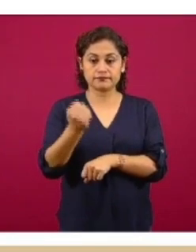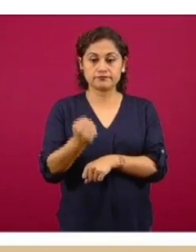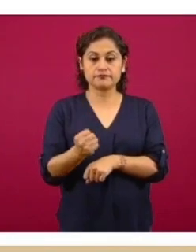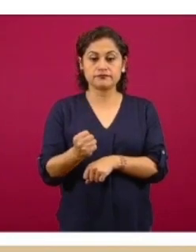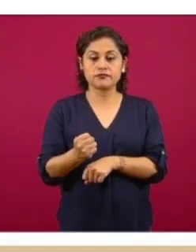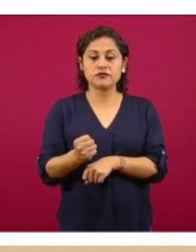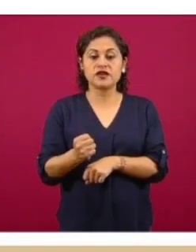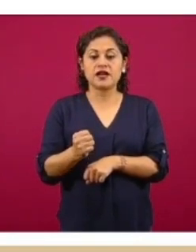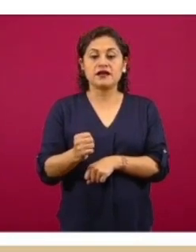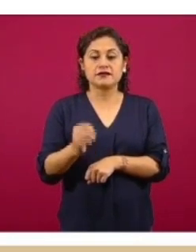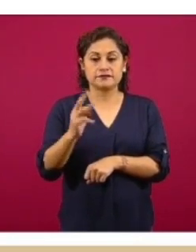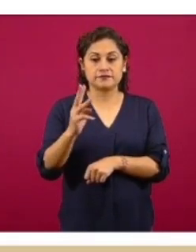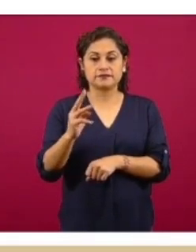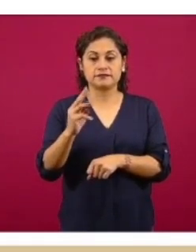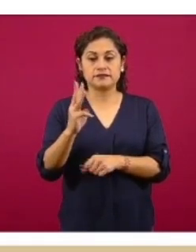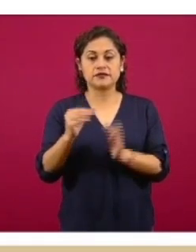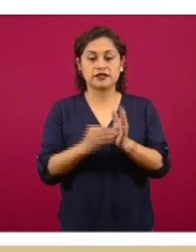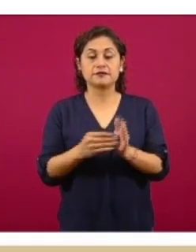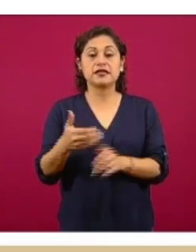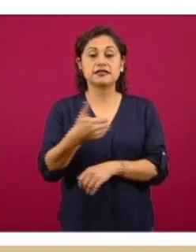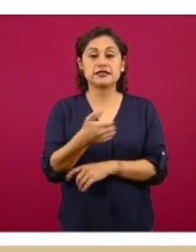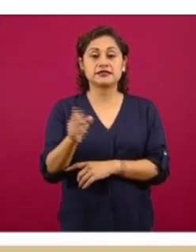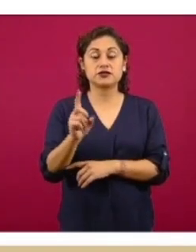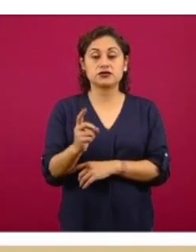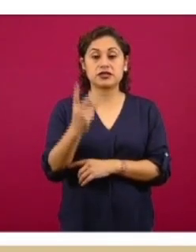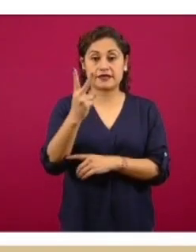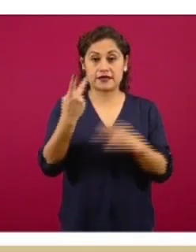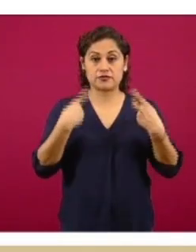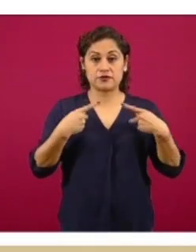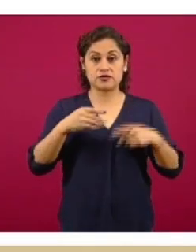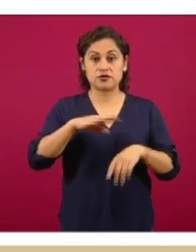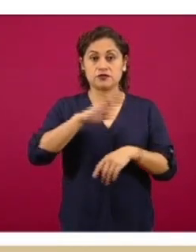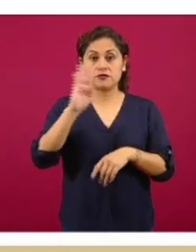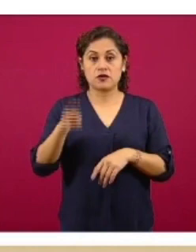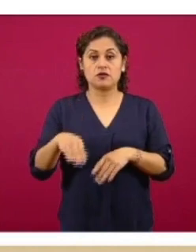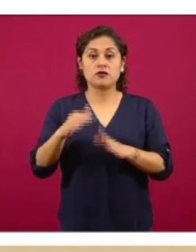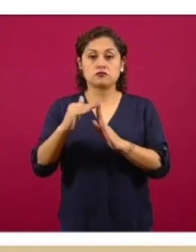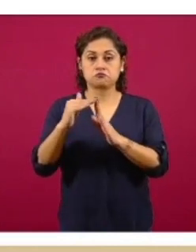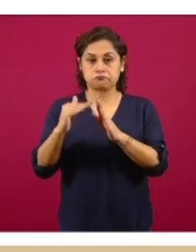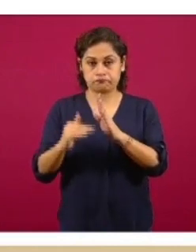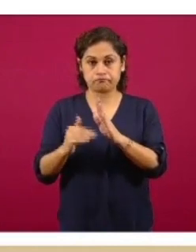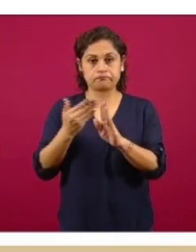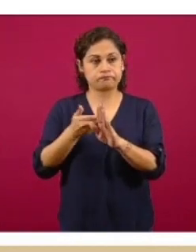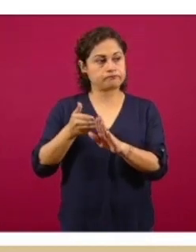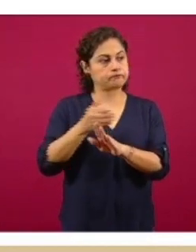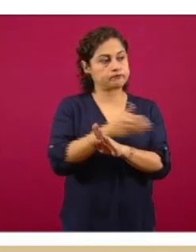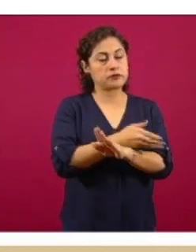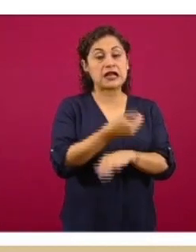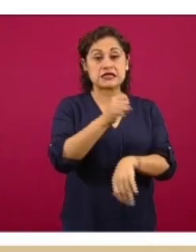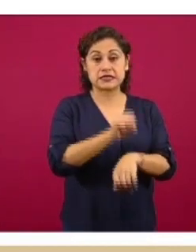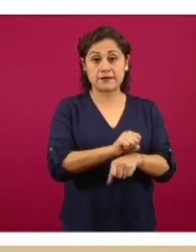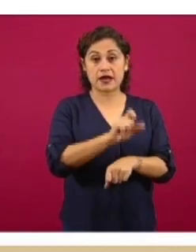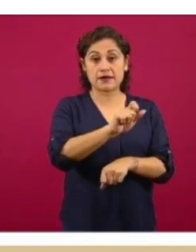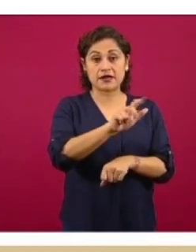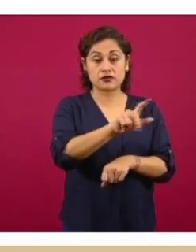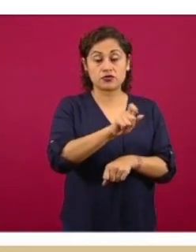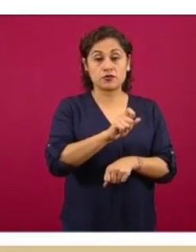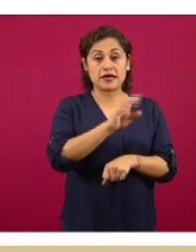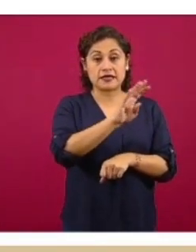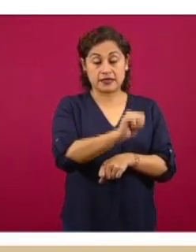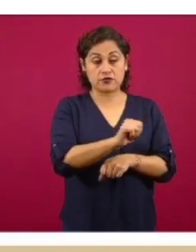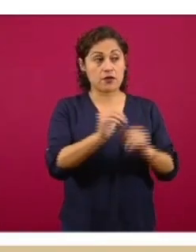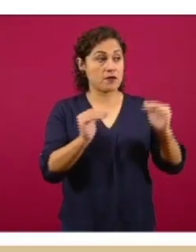3,632 defunciones, todavía refleja una disminución en comparación con el punto máximo de la semana 28